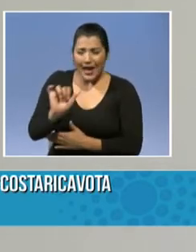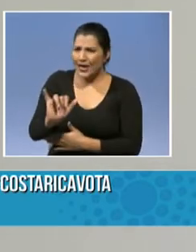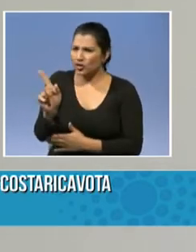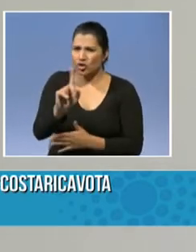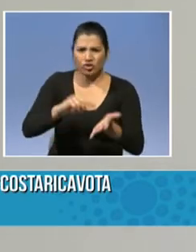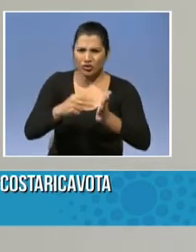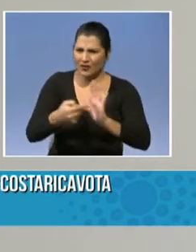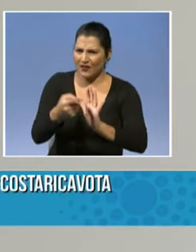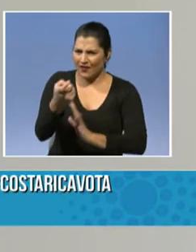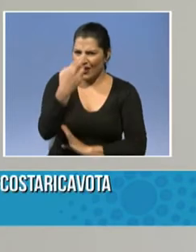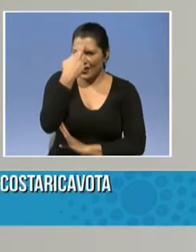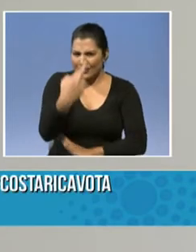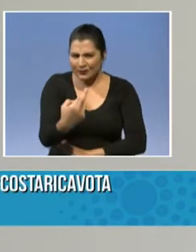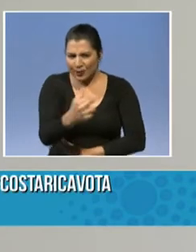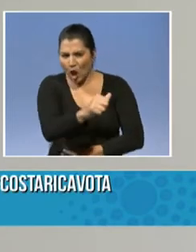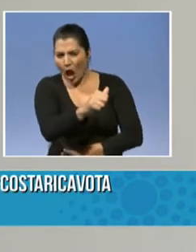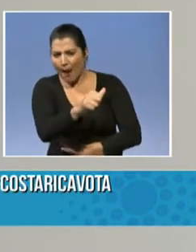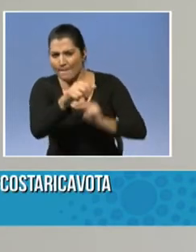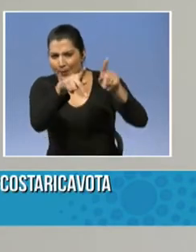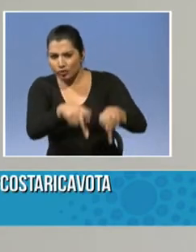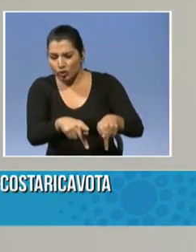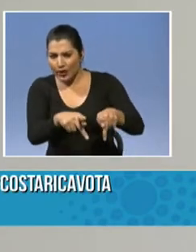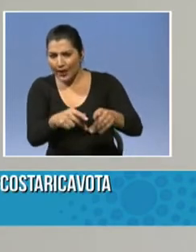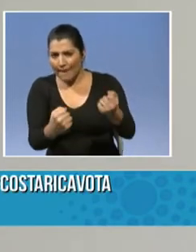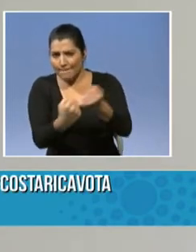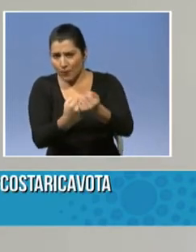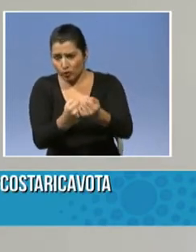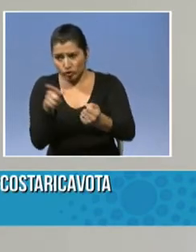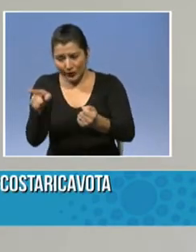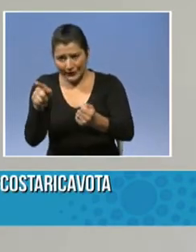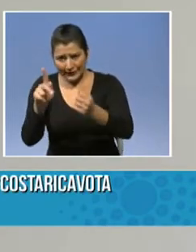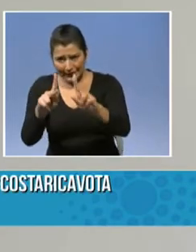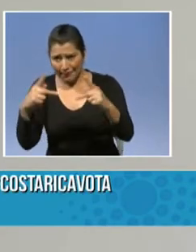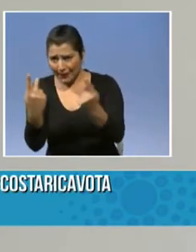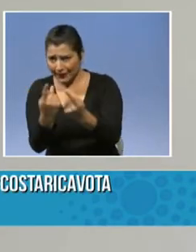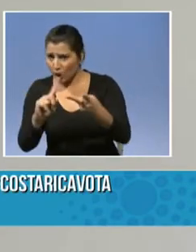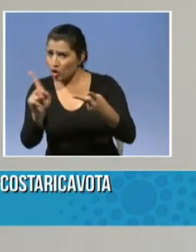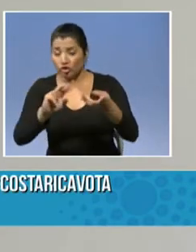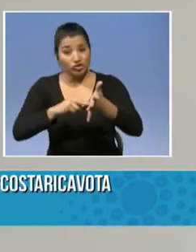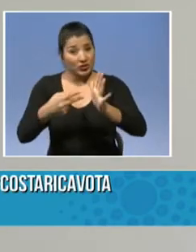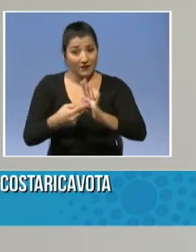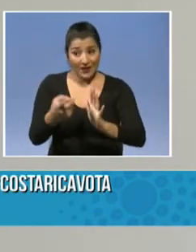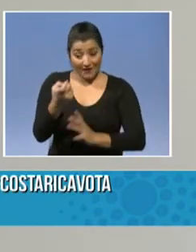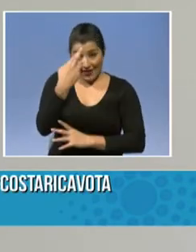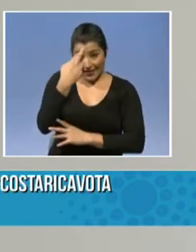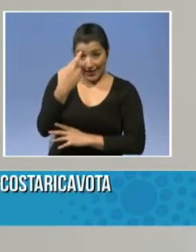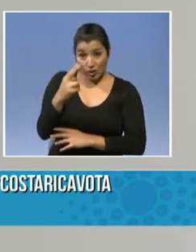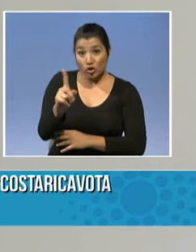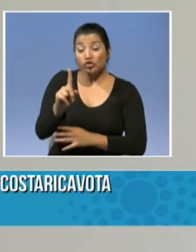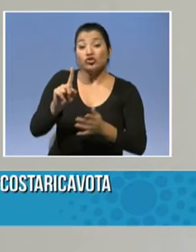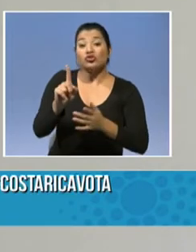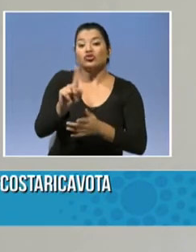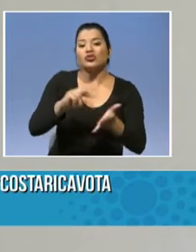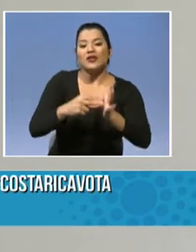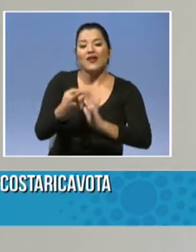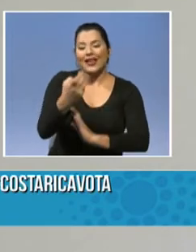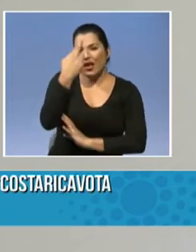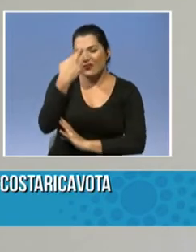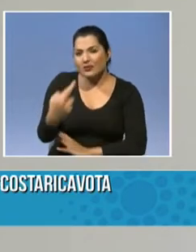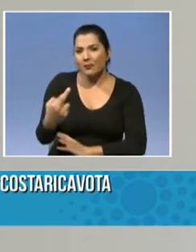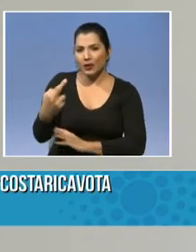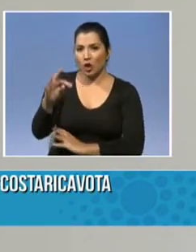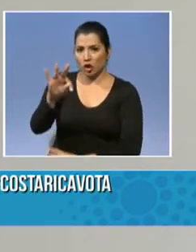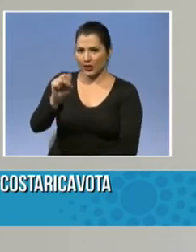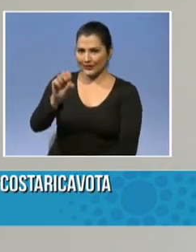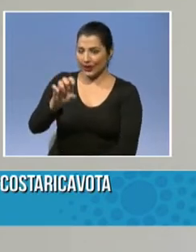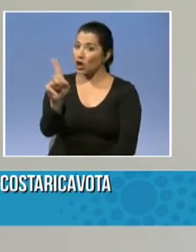irrespetar al adversario político, no es irrespetar al Tribunal Supremo de Elecciones, es irrespetar al pueblo soberano